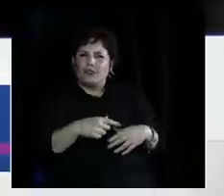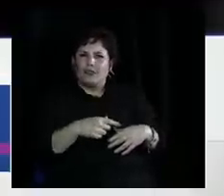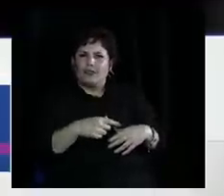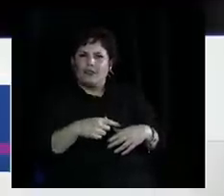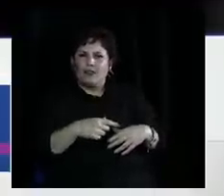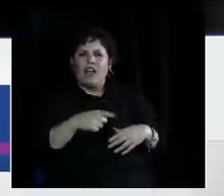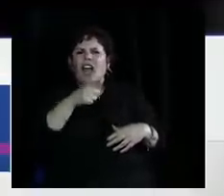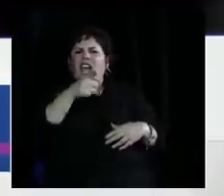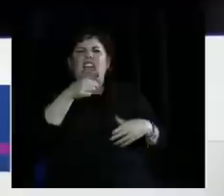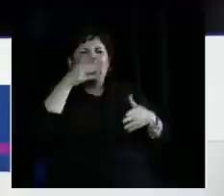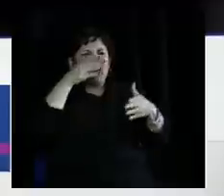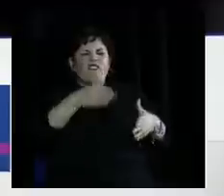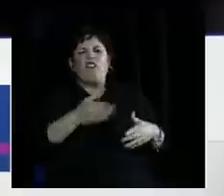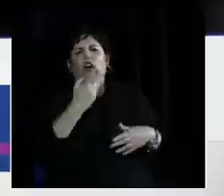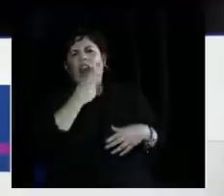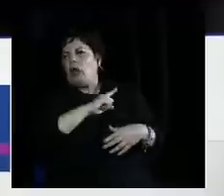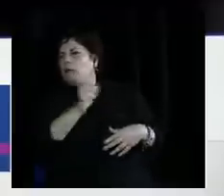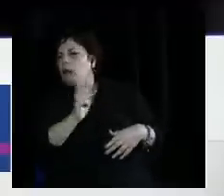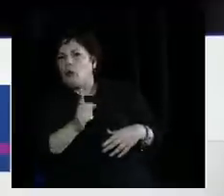este enfoque no me gustó.